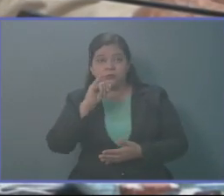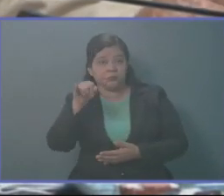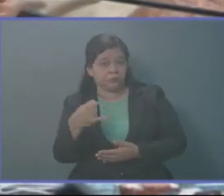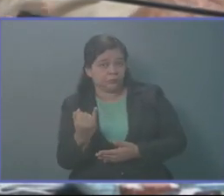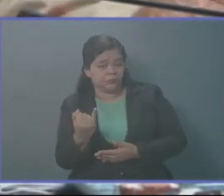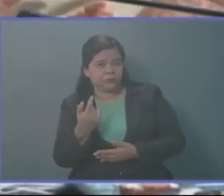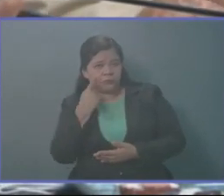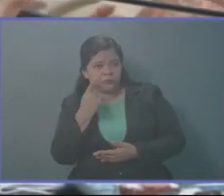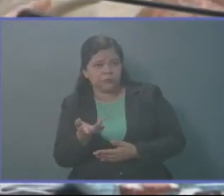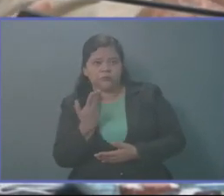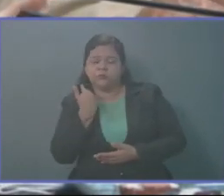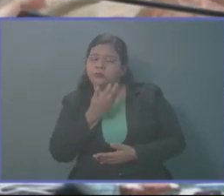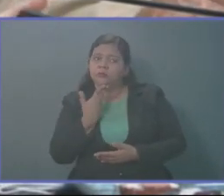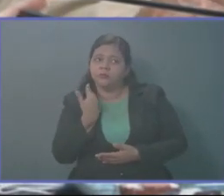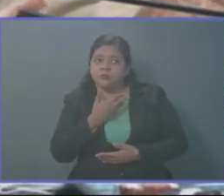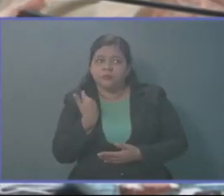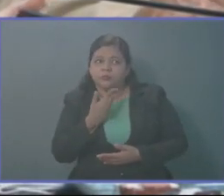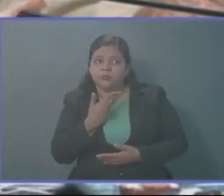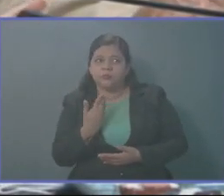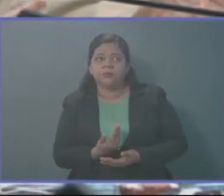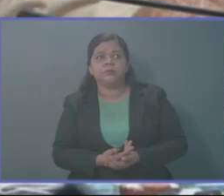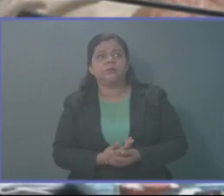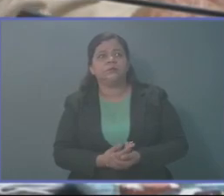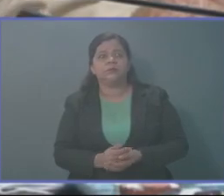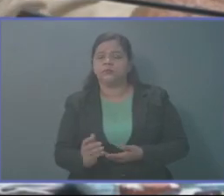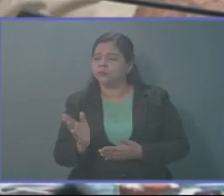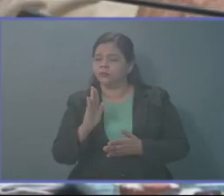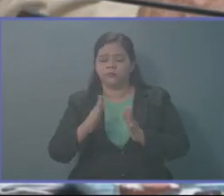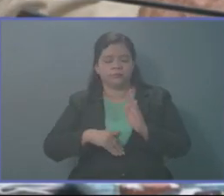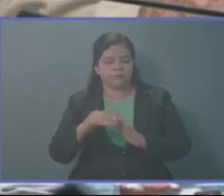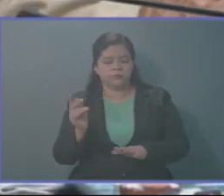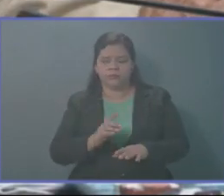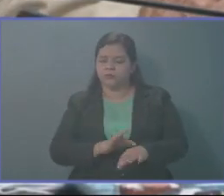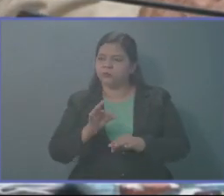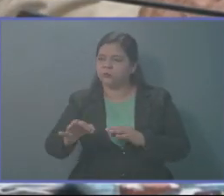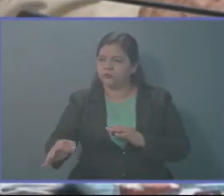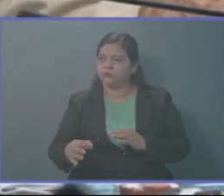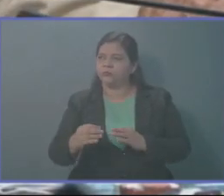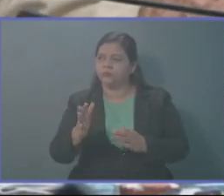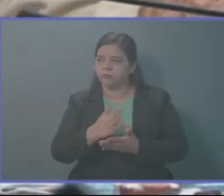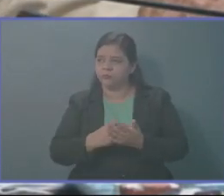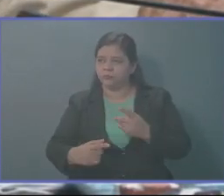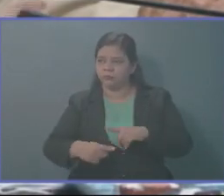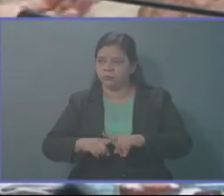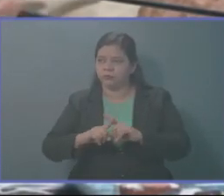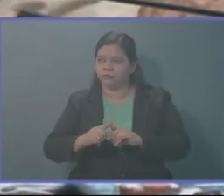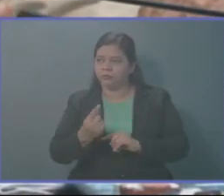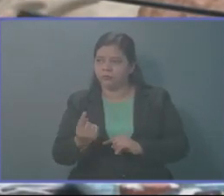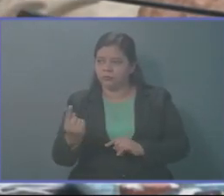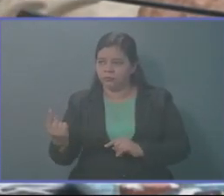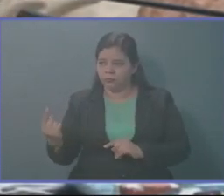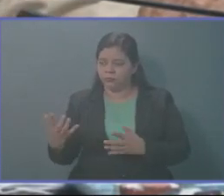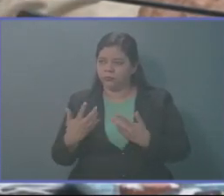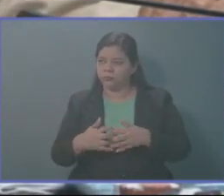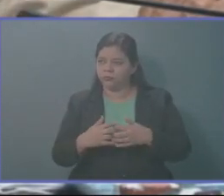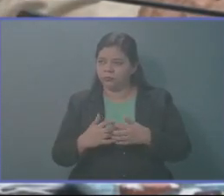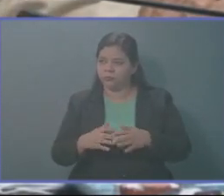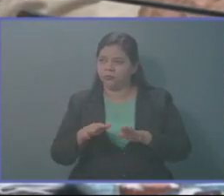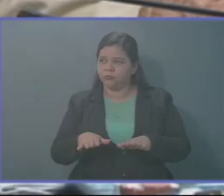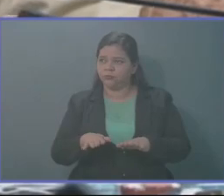qué sucedió y ya no le demos más larga a esta. Mandémosle un mensaje positivo a la gente, a las empresas. Gracias,